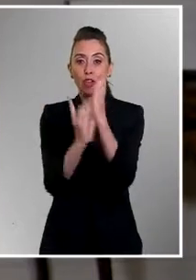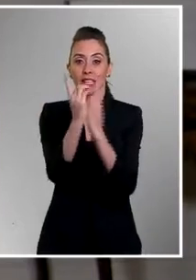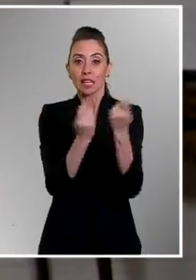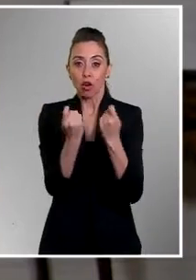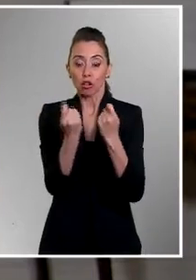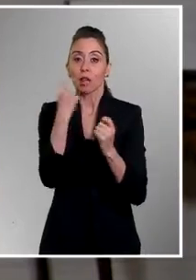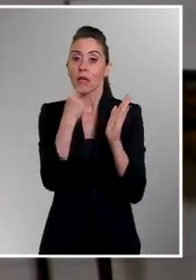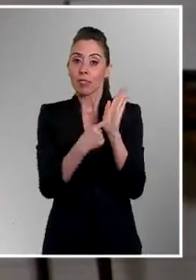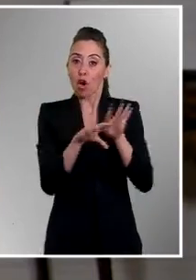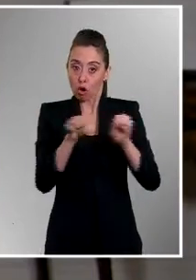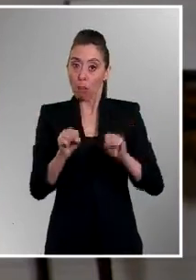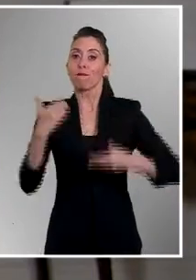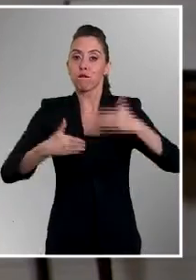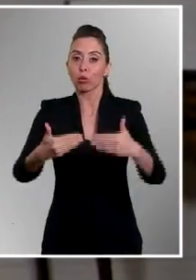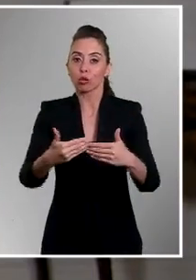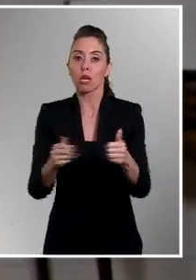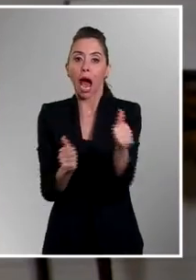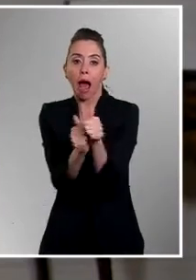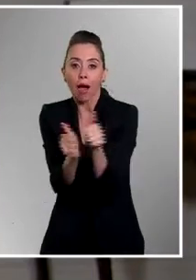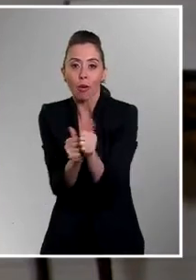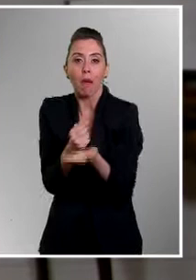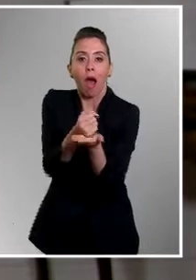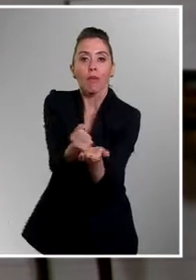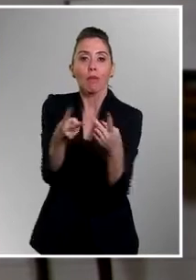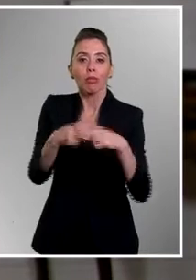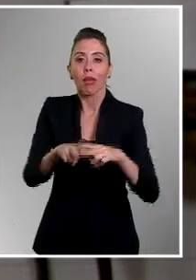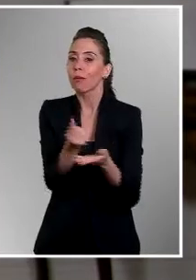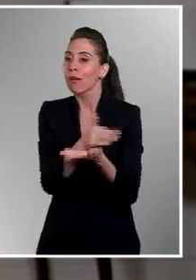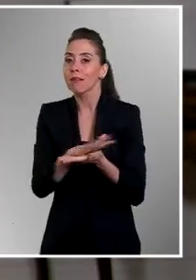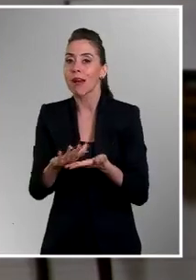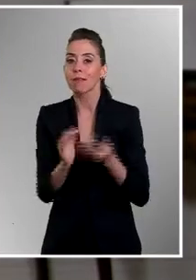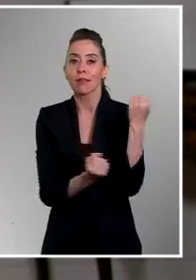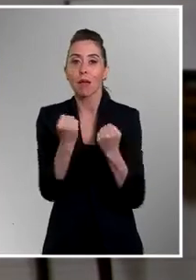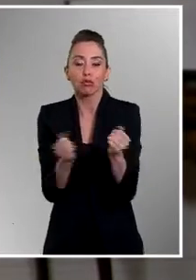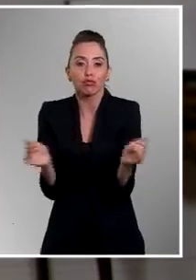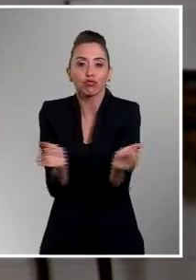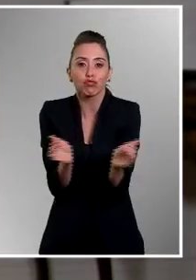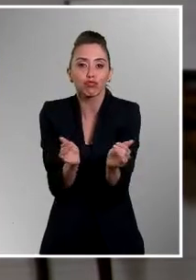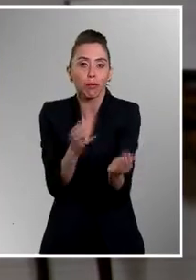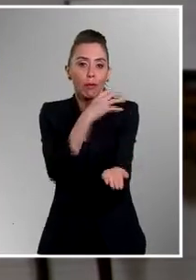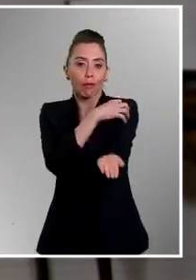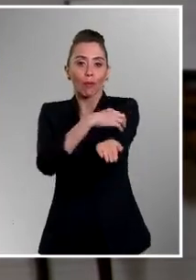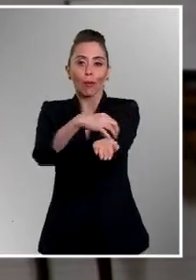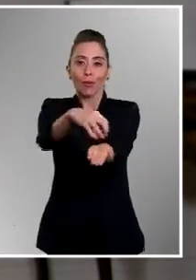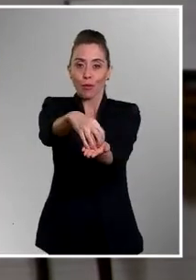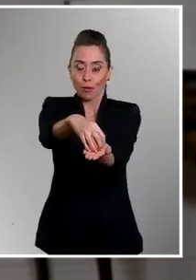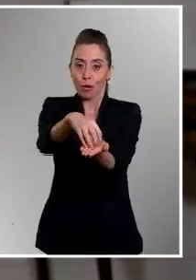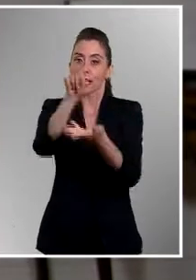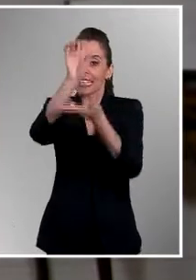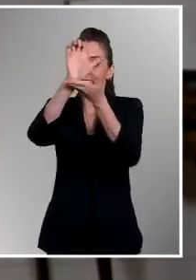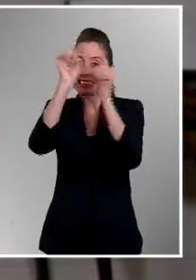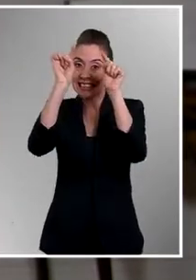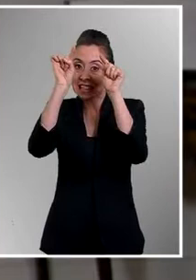negocios comprometidos que brindan acompañamiento y asistencia técnica gratuita a las empresas de menor tamaño todo chile como estado